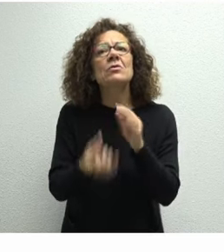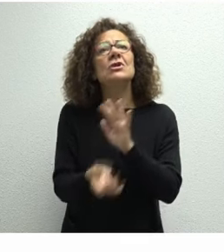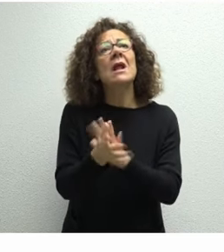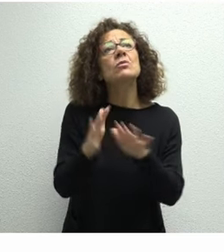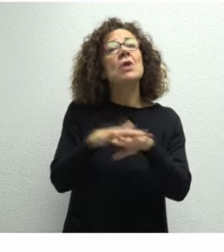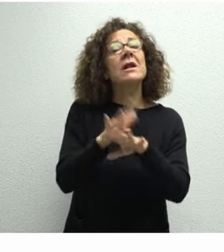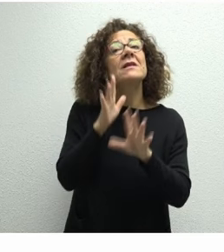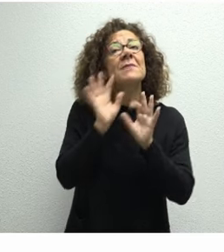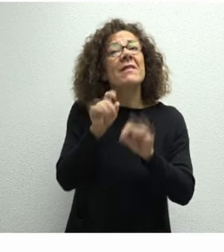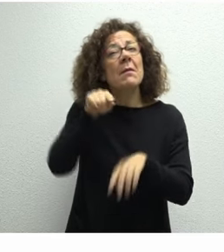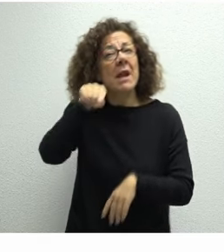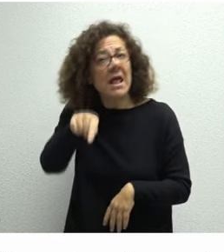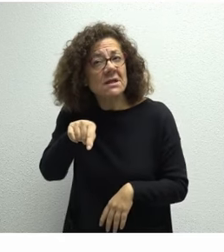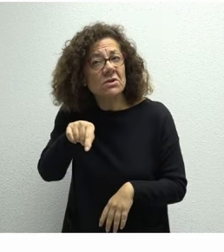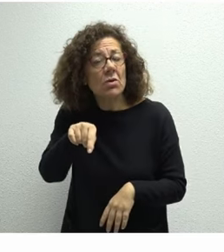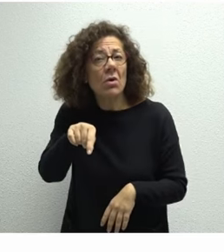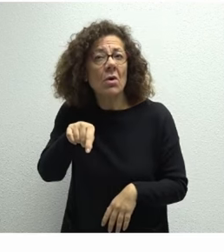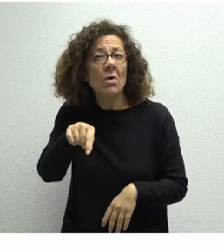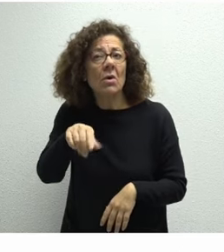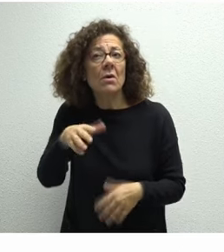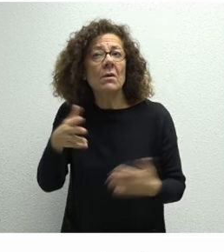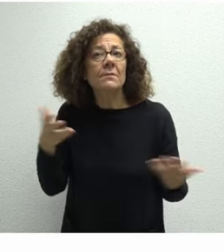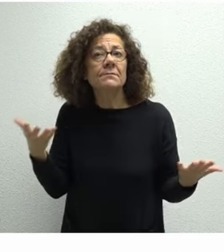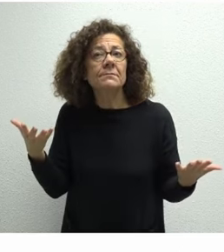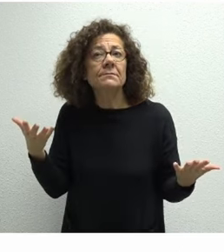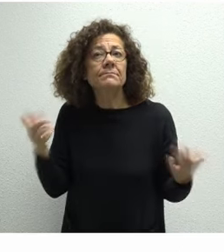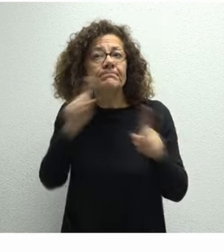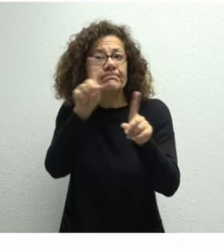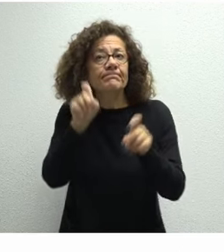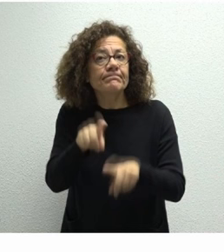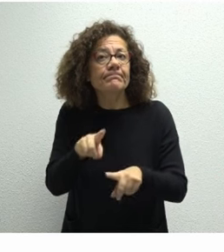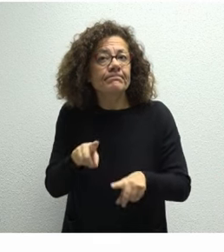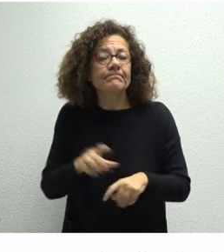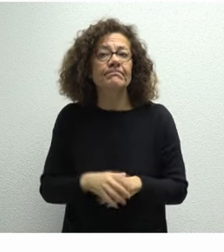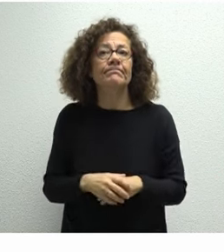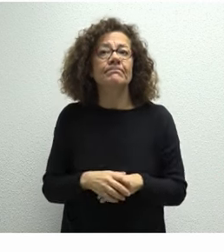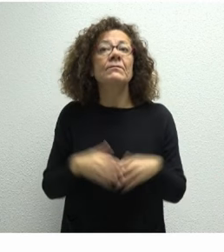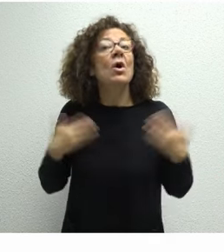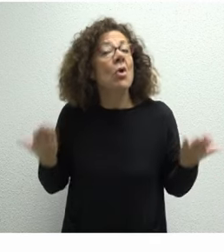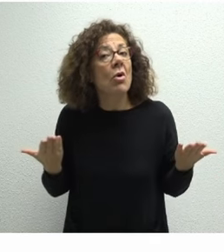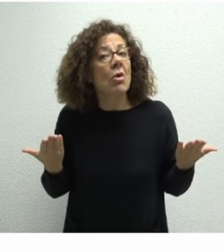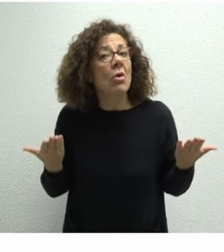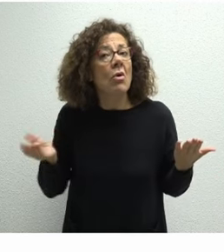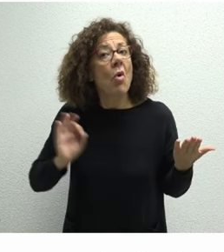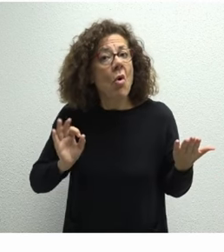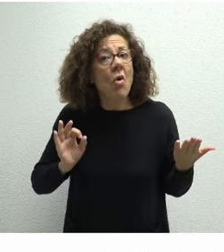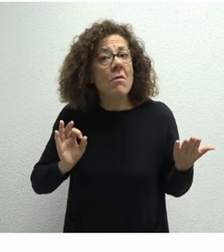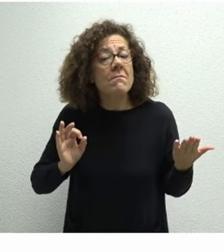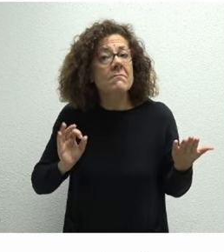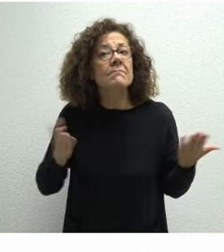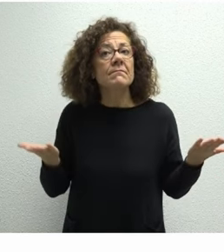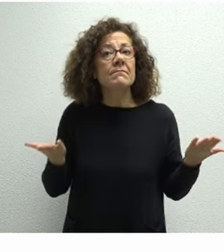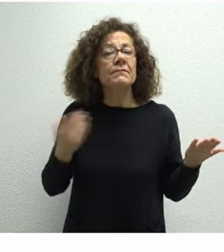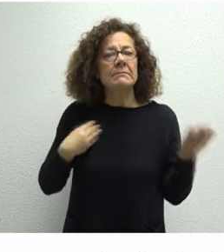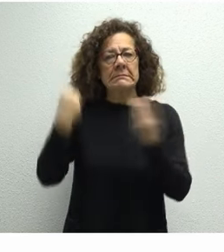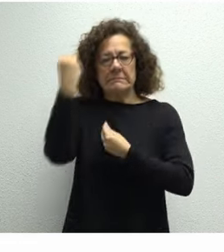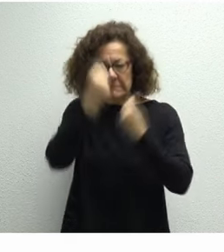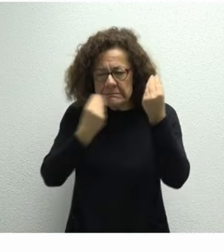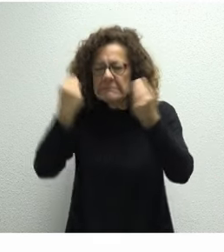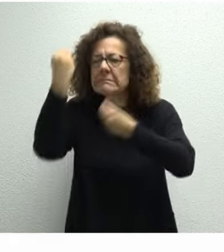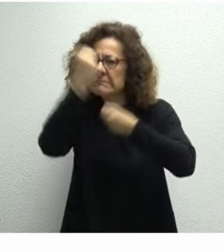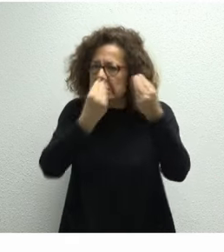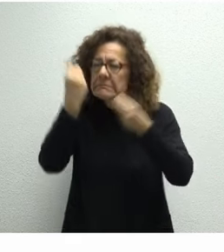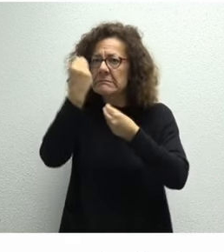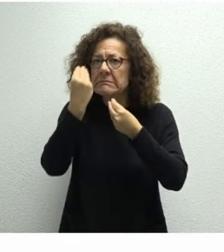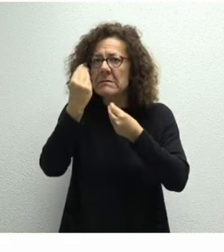especializada para eso o eh repens Y pensamos